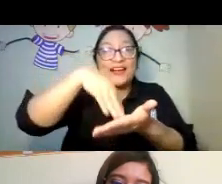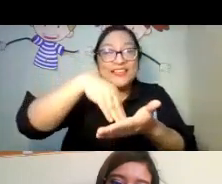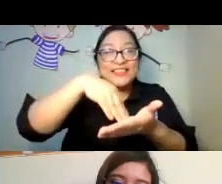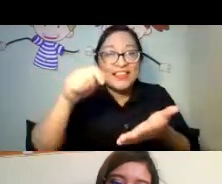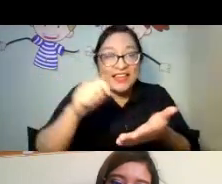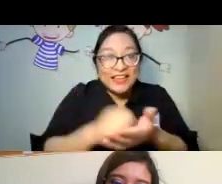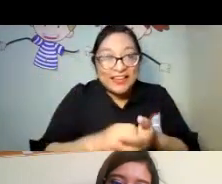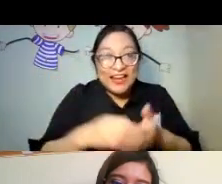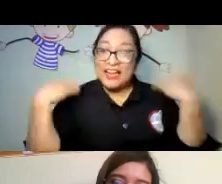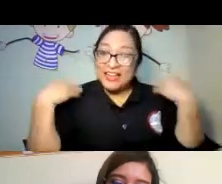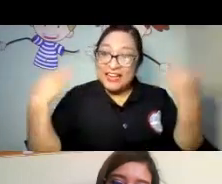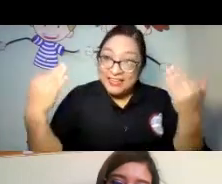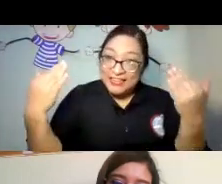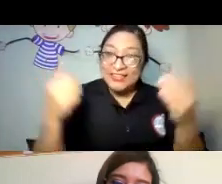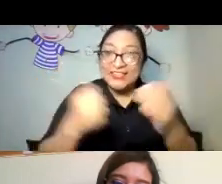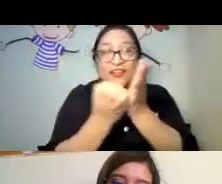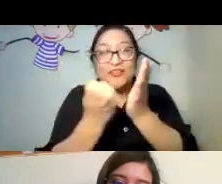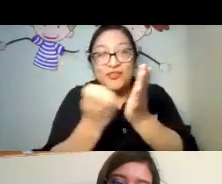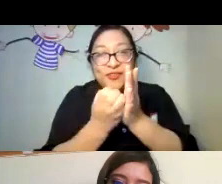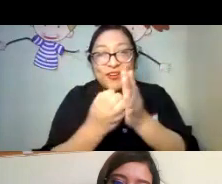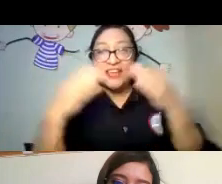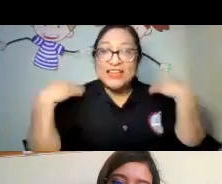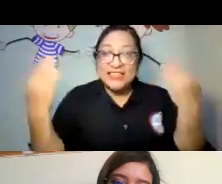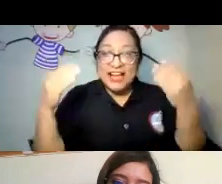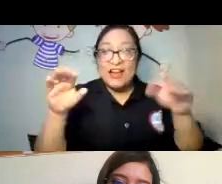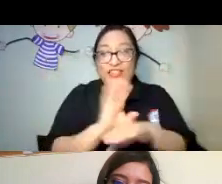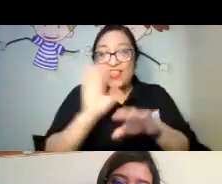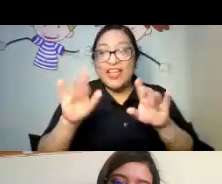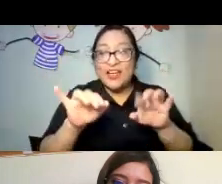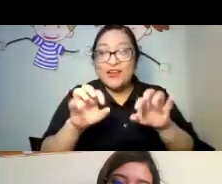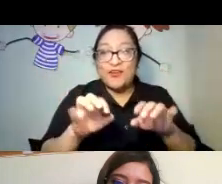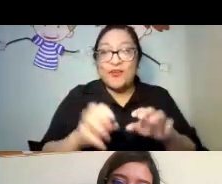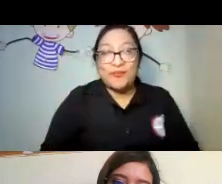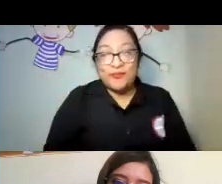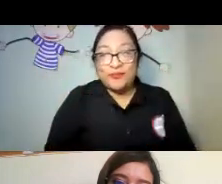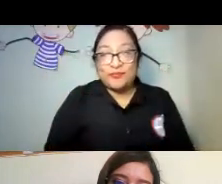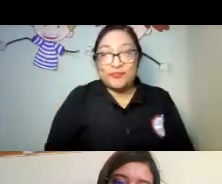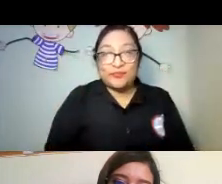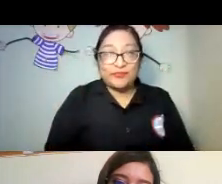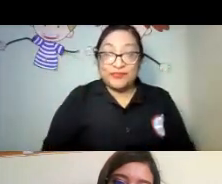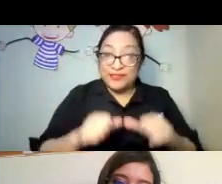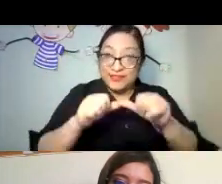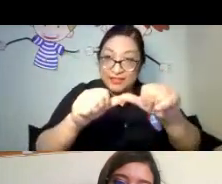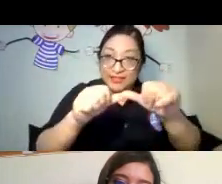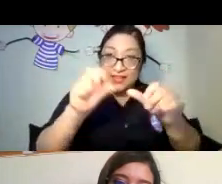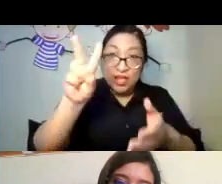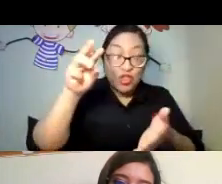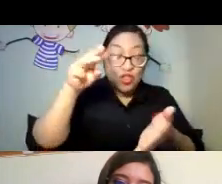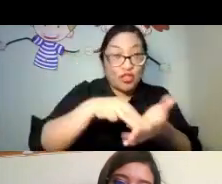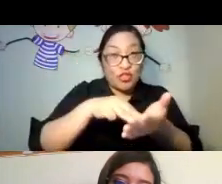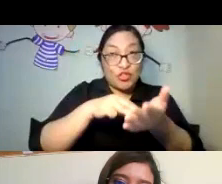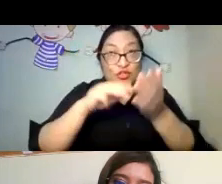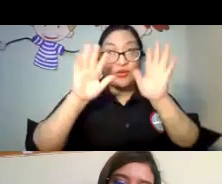del Centro Educativo y el Salón de Computación. Con el mismo fondo se